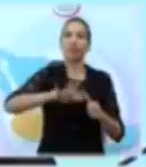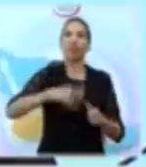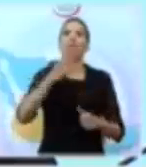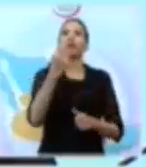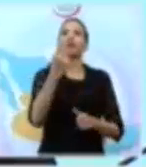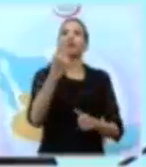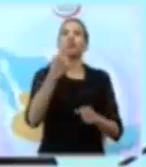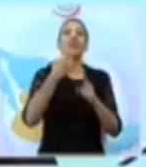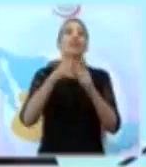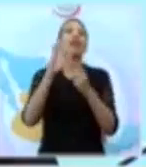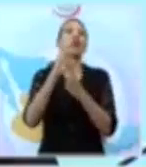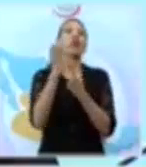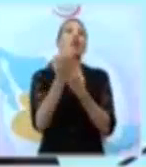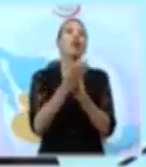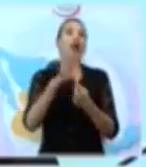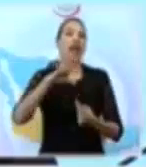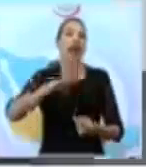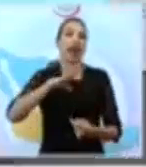25 comisiones.